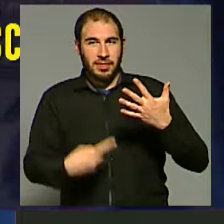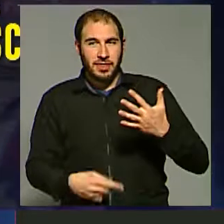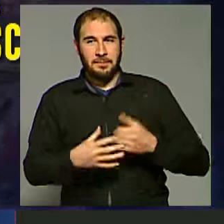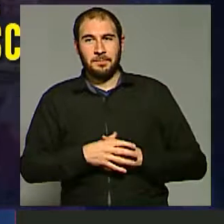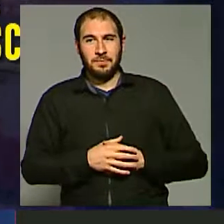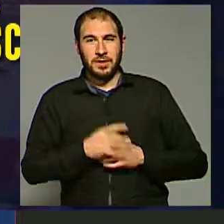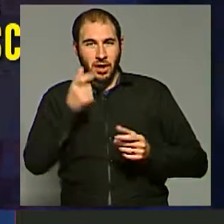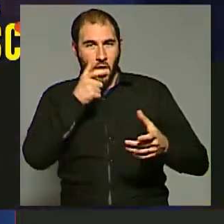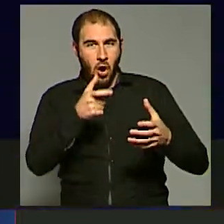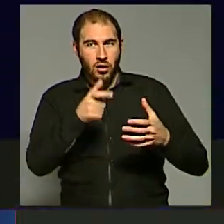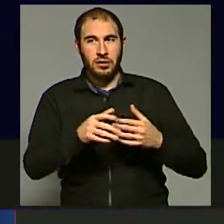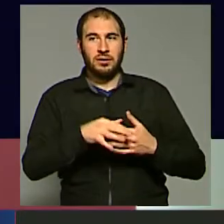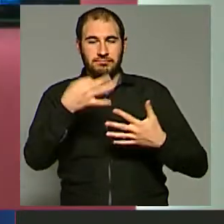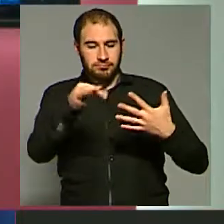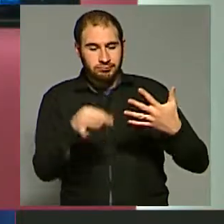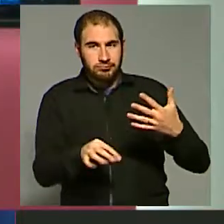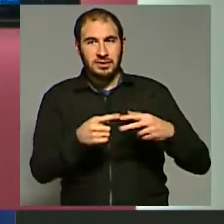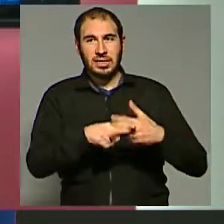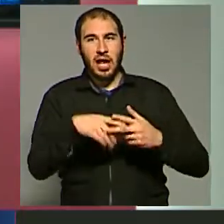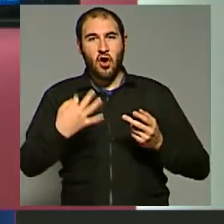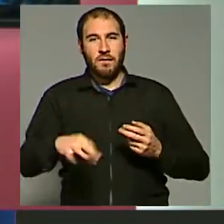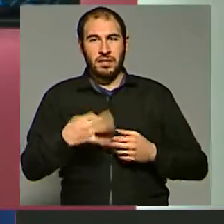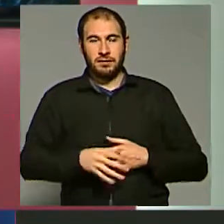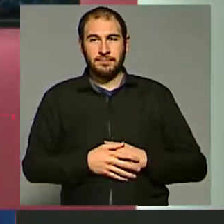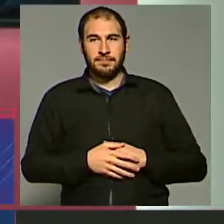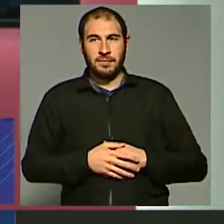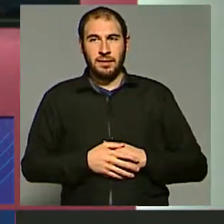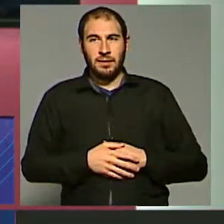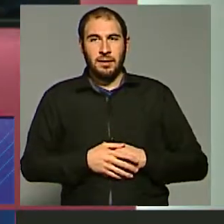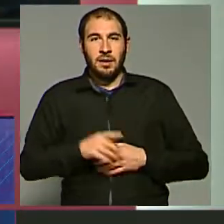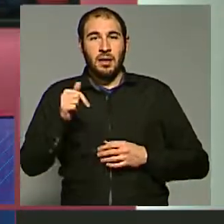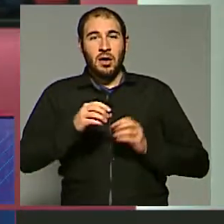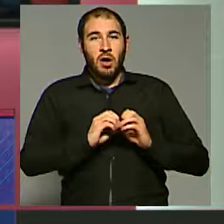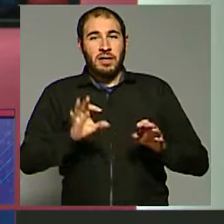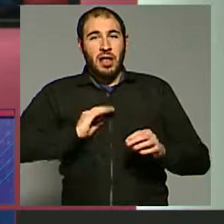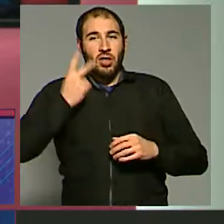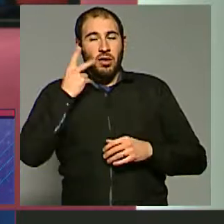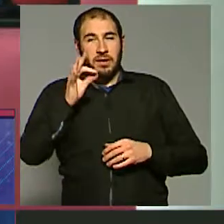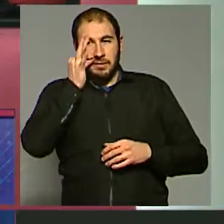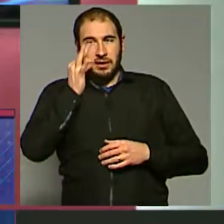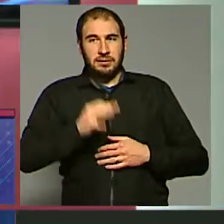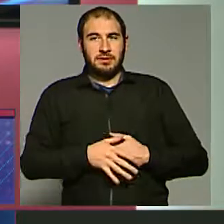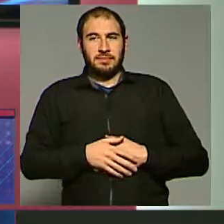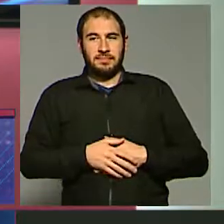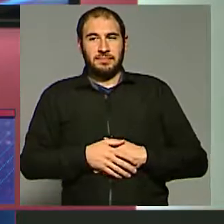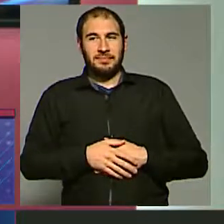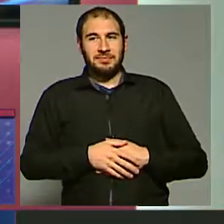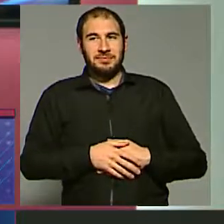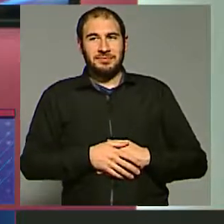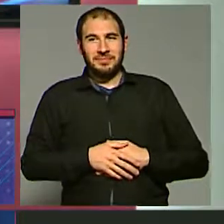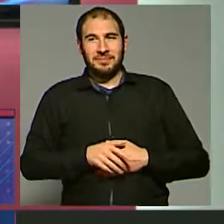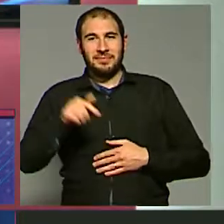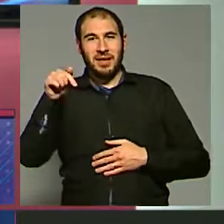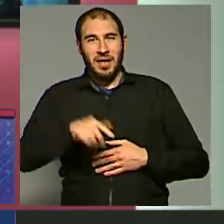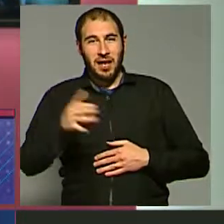van a tener en cuenta a la hora de realizar la revisión técnica que va a ser obligatoria a partir del año 2020. Ahora sí,